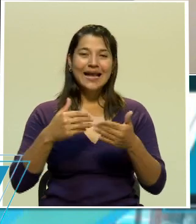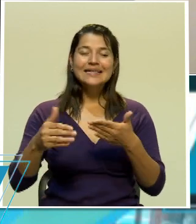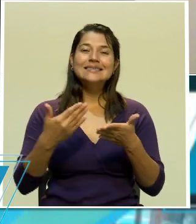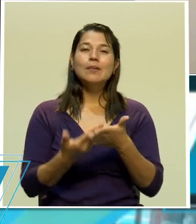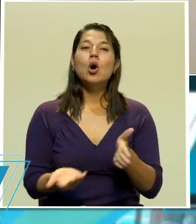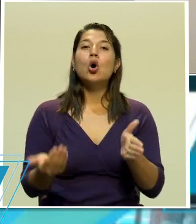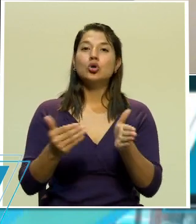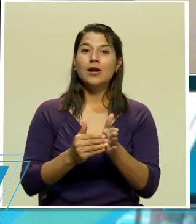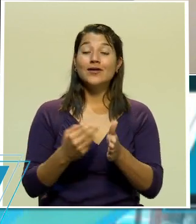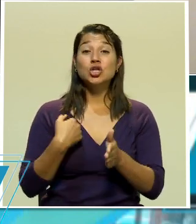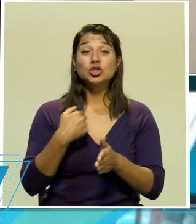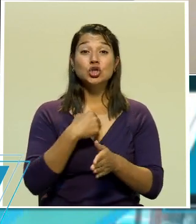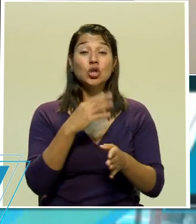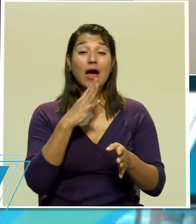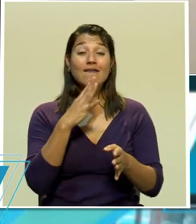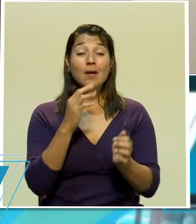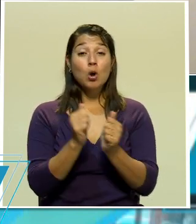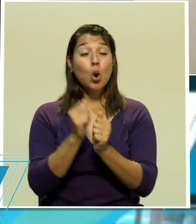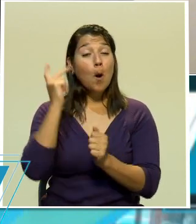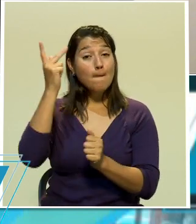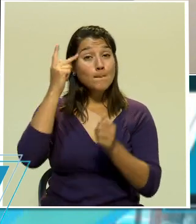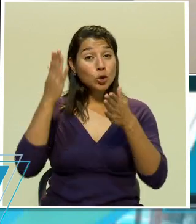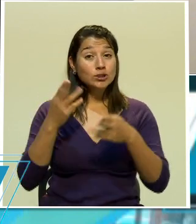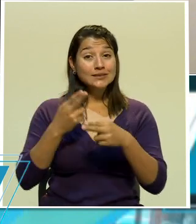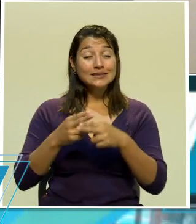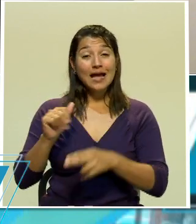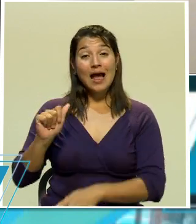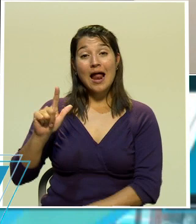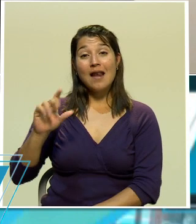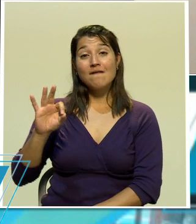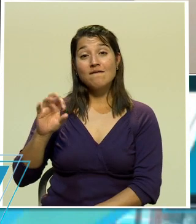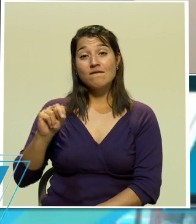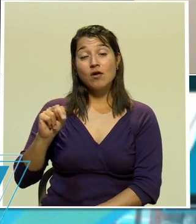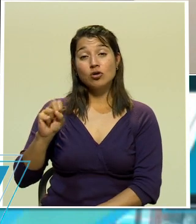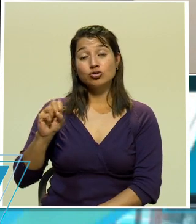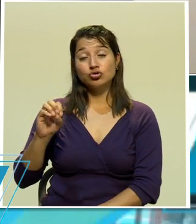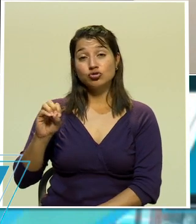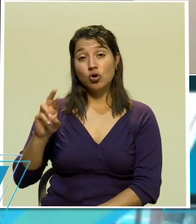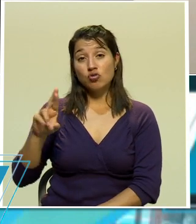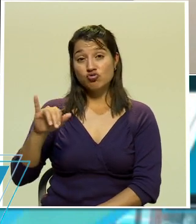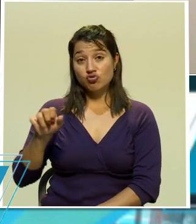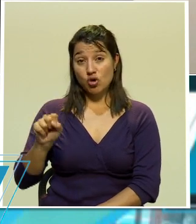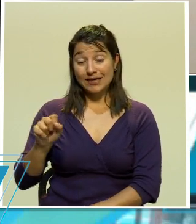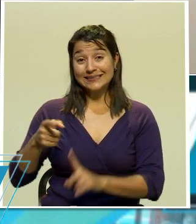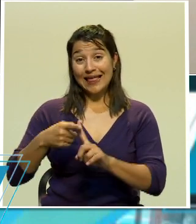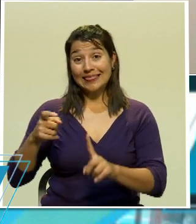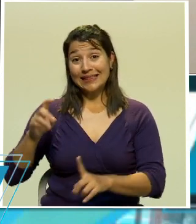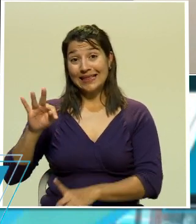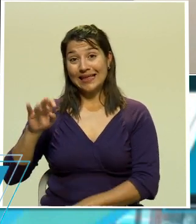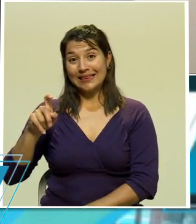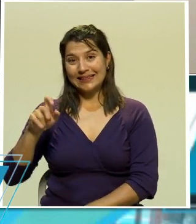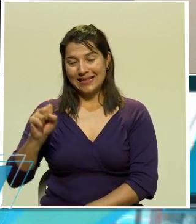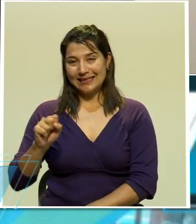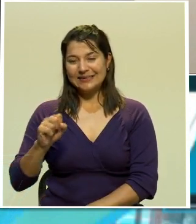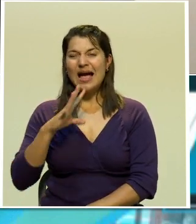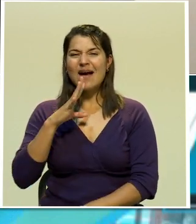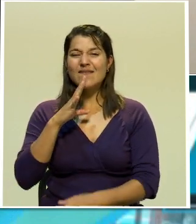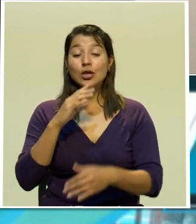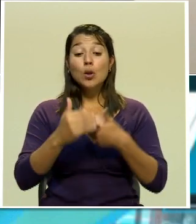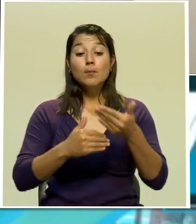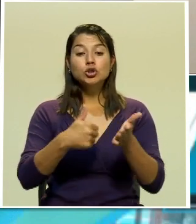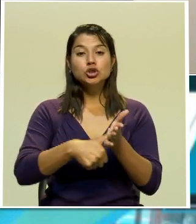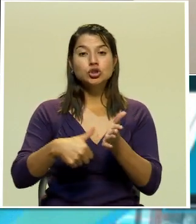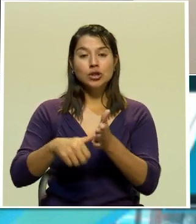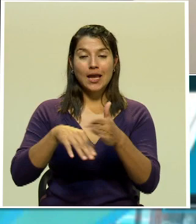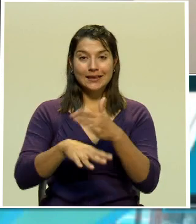venimos. Estamos conversando con el politólogo Alfonso Rojas desde Texas sobre el escenario postelectoral en